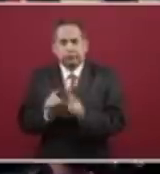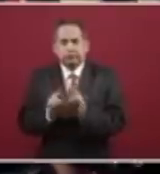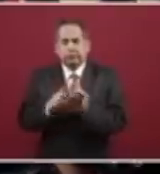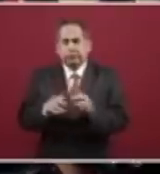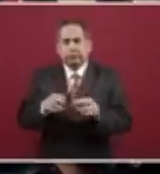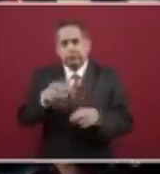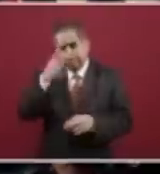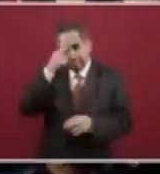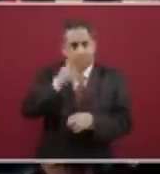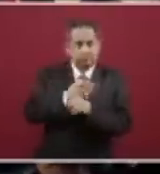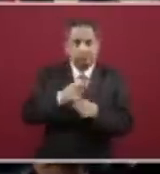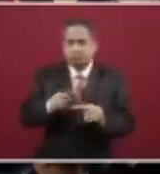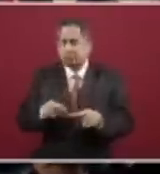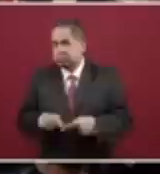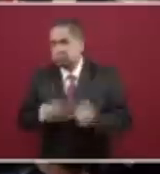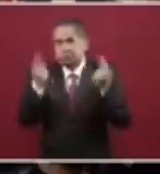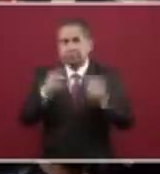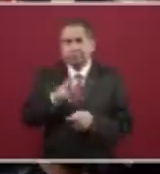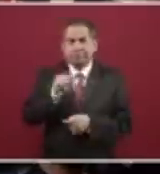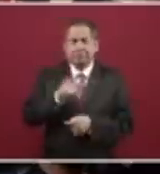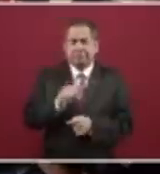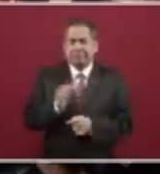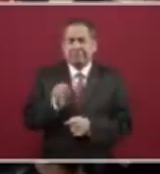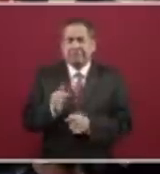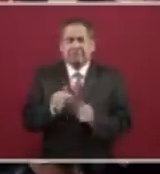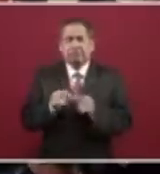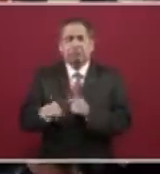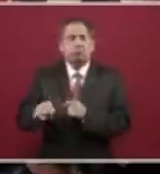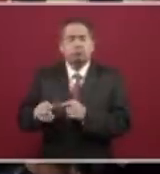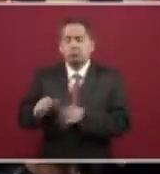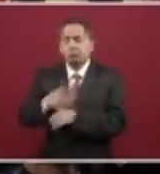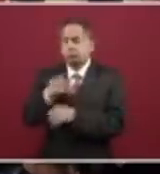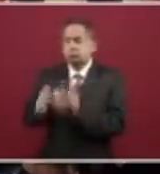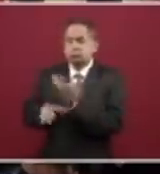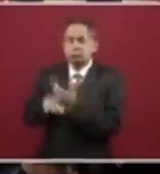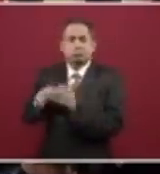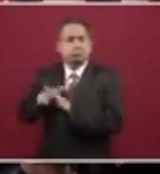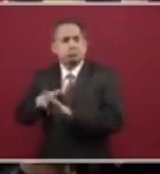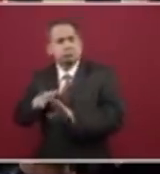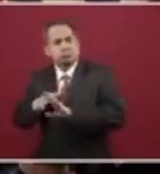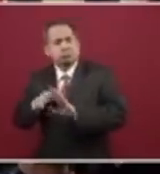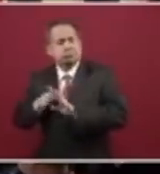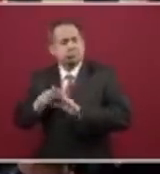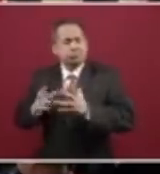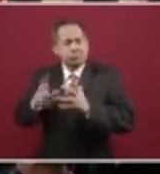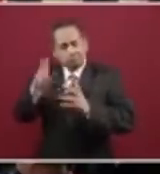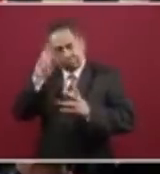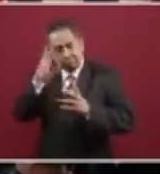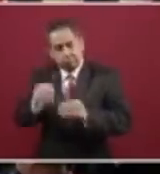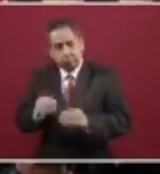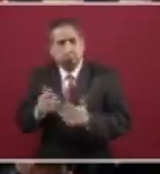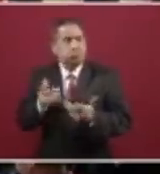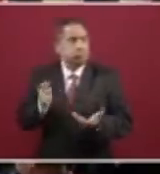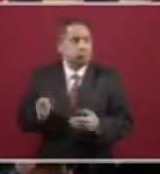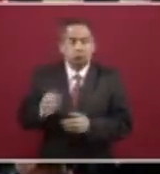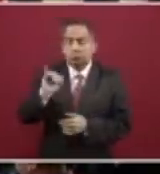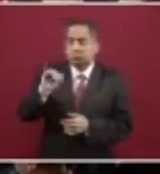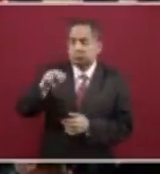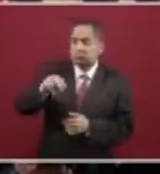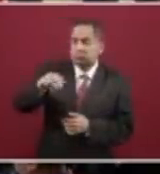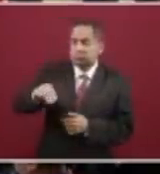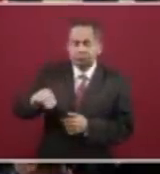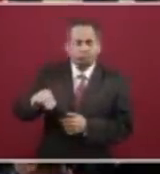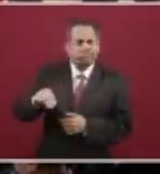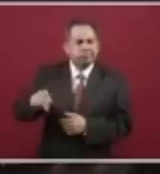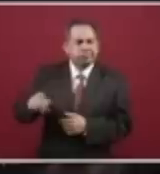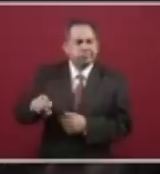eeuu ante el aumento del flujo migratorio nos gustaría saber cuál es el papel del instituto nacional de migración